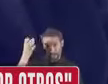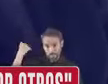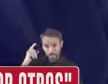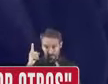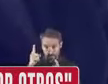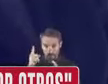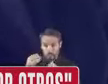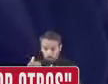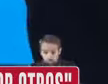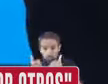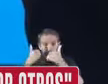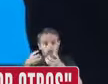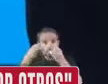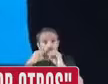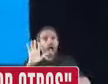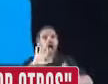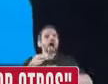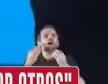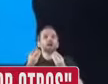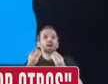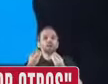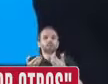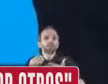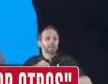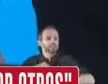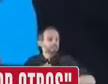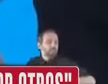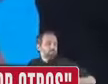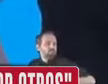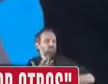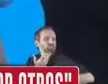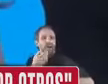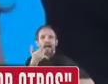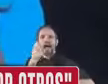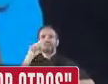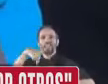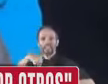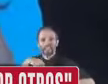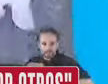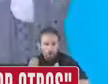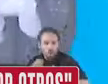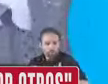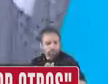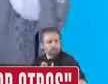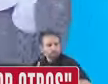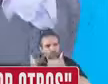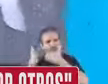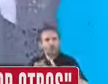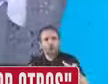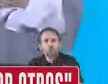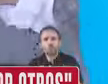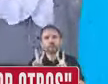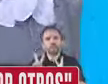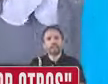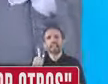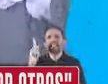el hacer el adn que llevamos adelante peronistas kirchneristas como